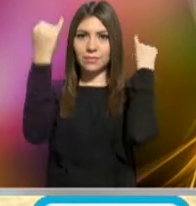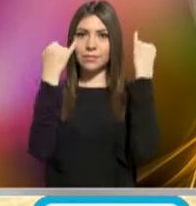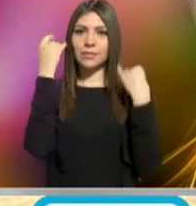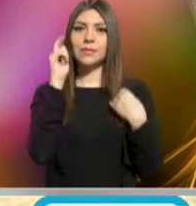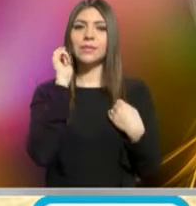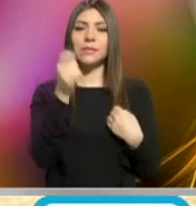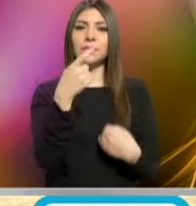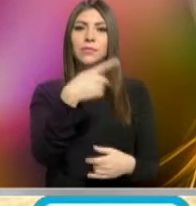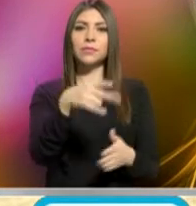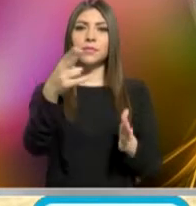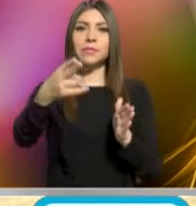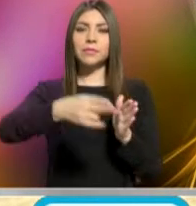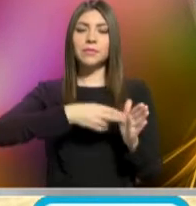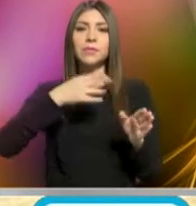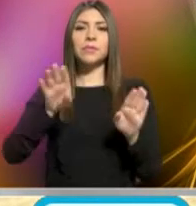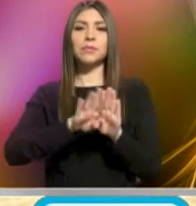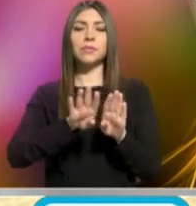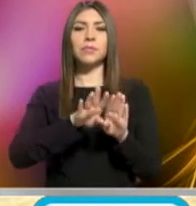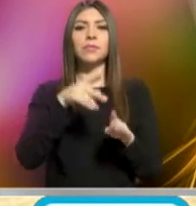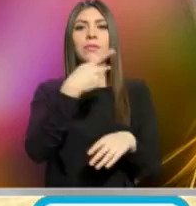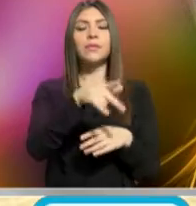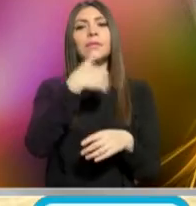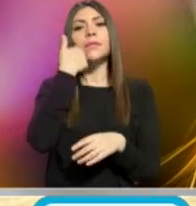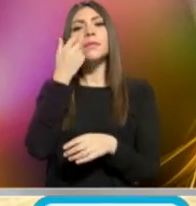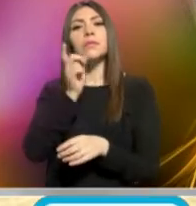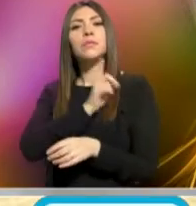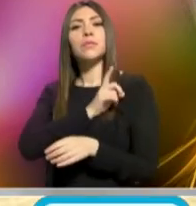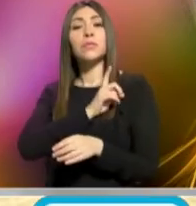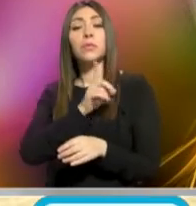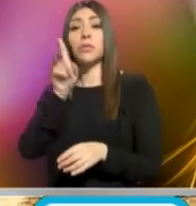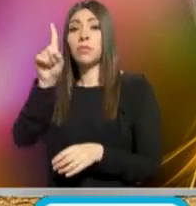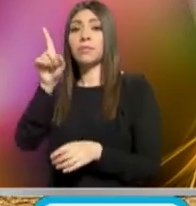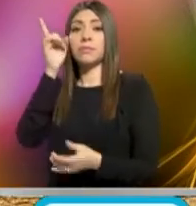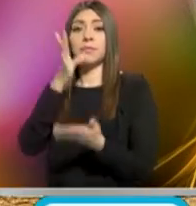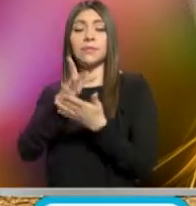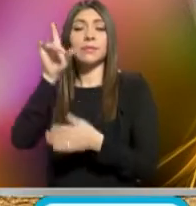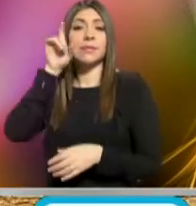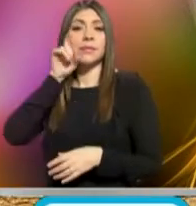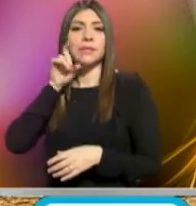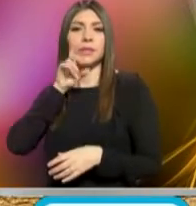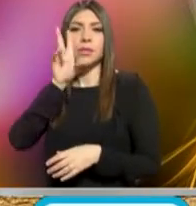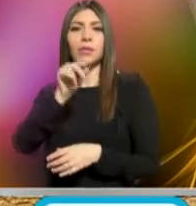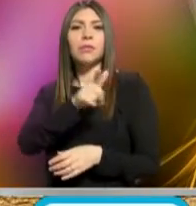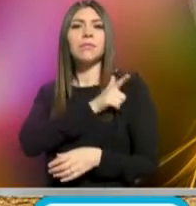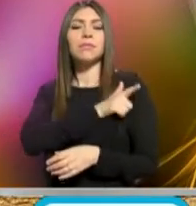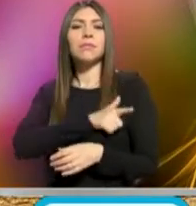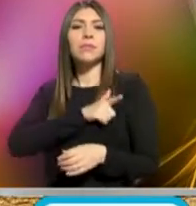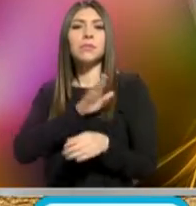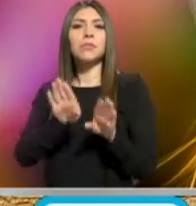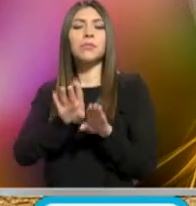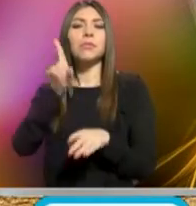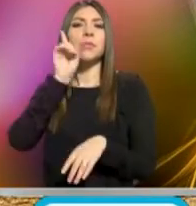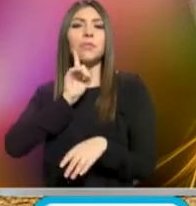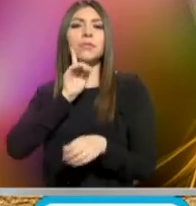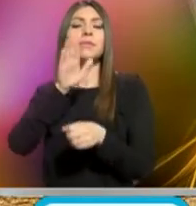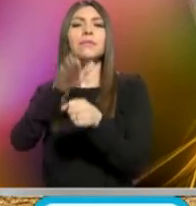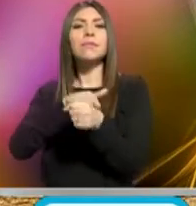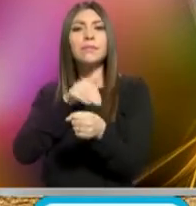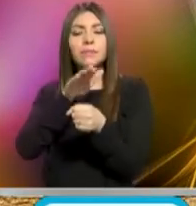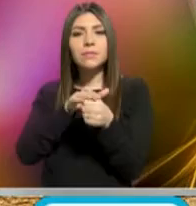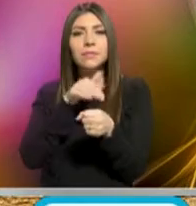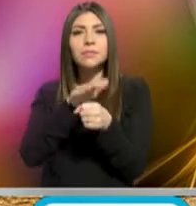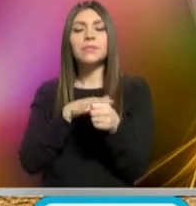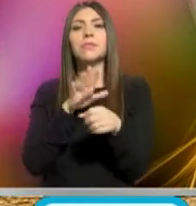sobre todo en la parte sensual, que no necesariamente era solo sexo. También era un hombre que sabía conquistar, era un hombre que tenía